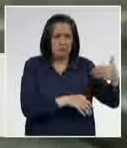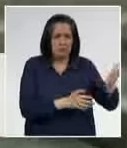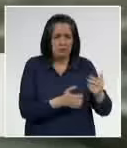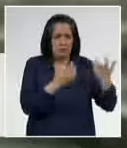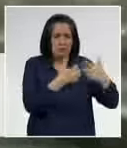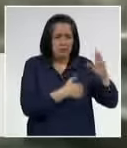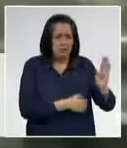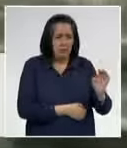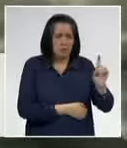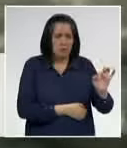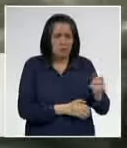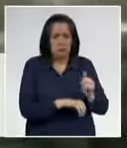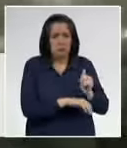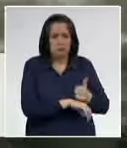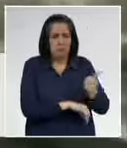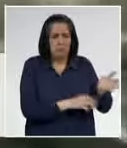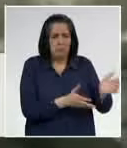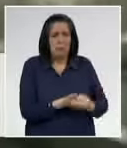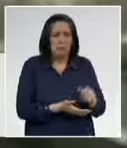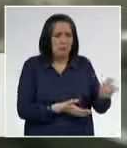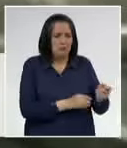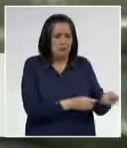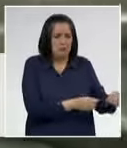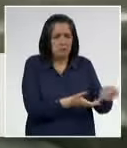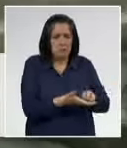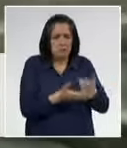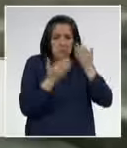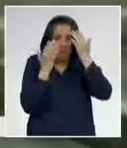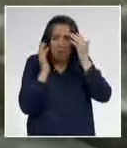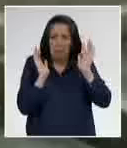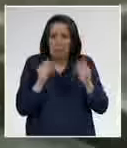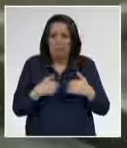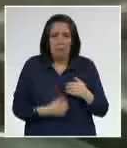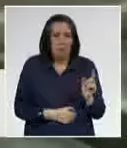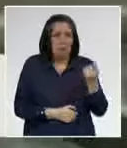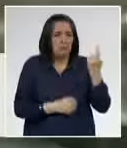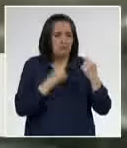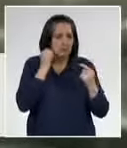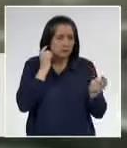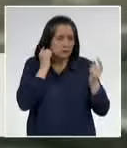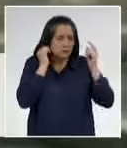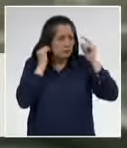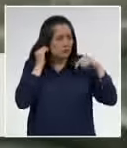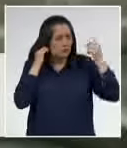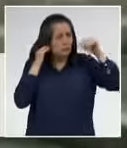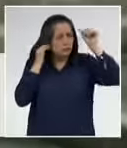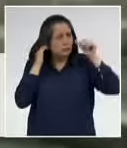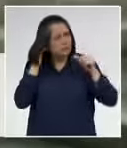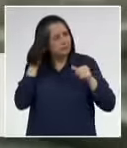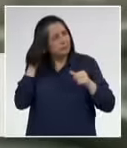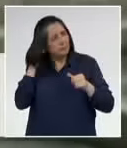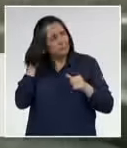su problema. ¿Y que la agencia haya tomado fondos de la caja 2 de Odebrecht? Yo eso no lo sé. Es primera vez que escucho y lo dudo. Lo dudo